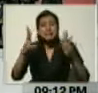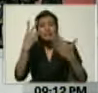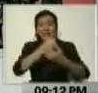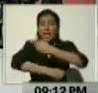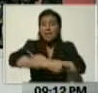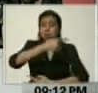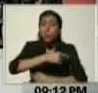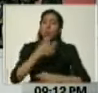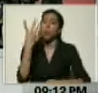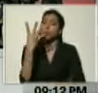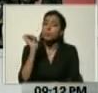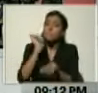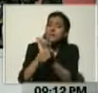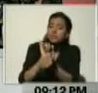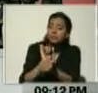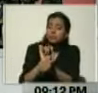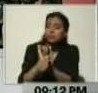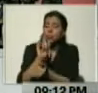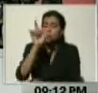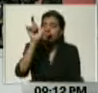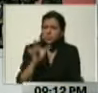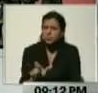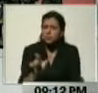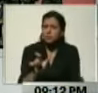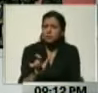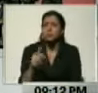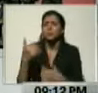4 detenidos, y hay uno que está en condiciones